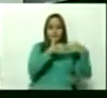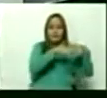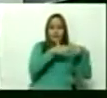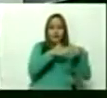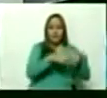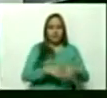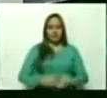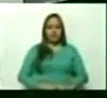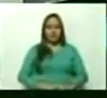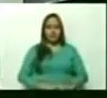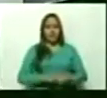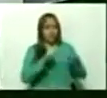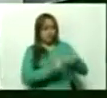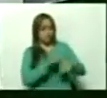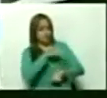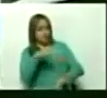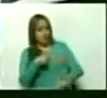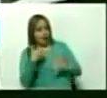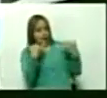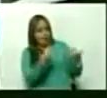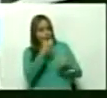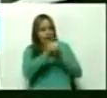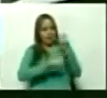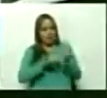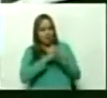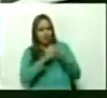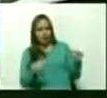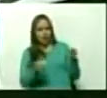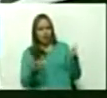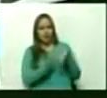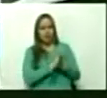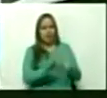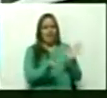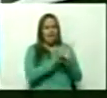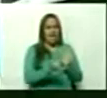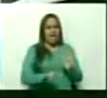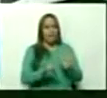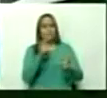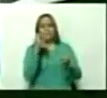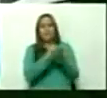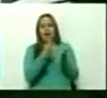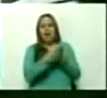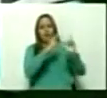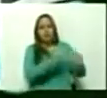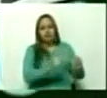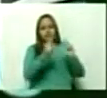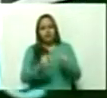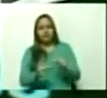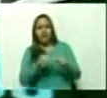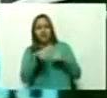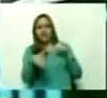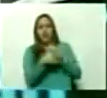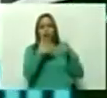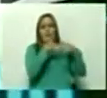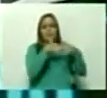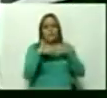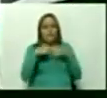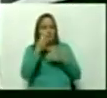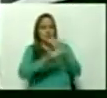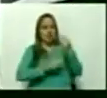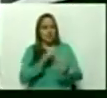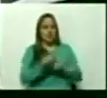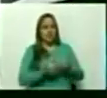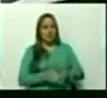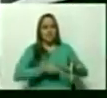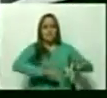claro, que representa? Estamos generando todas las condiciones a nivel tributario, exoneraciones para todas las empresas que se vayan a instalar desde el punto de vista